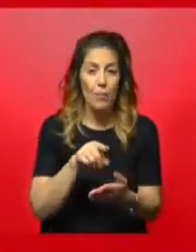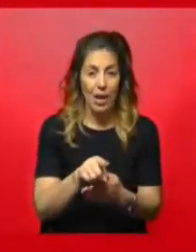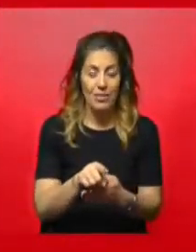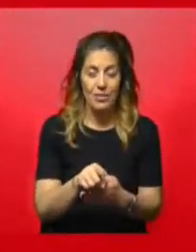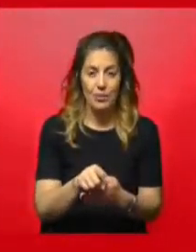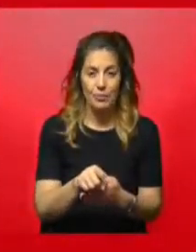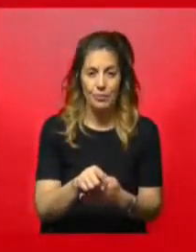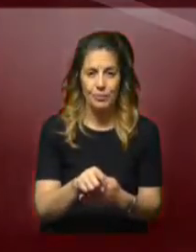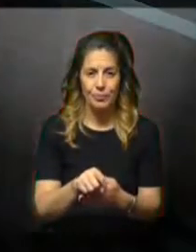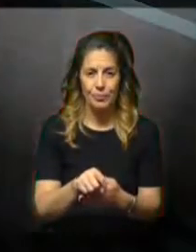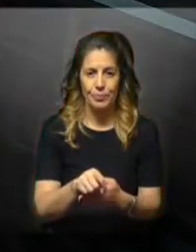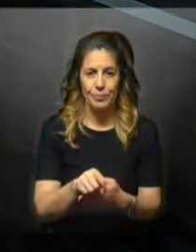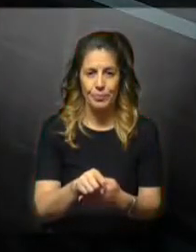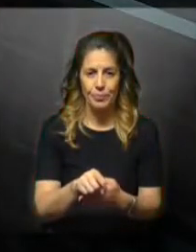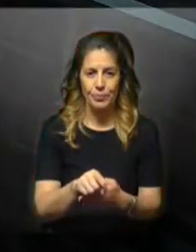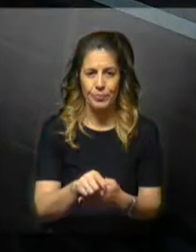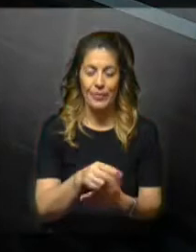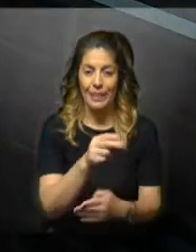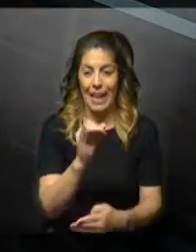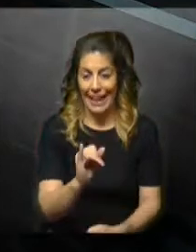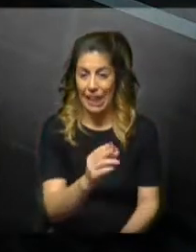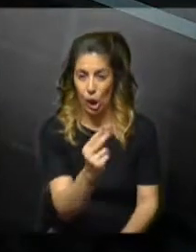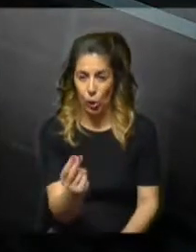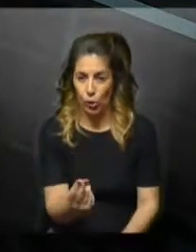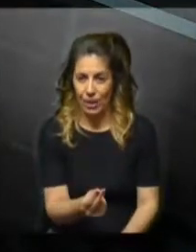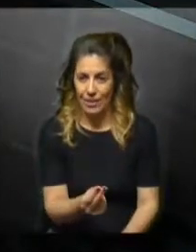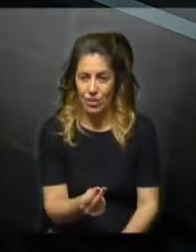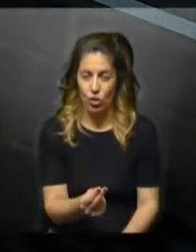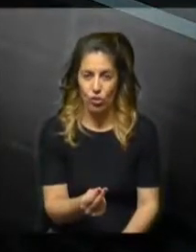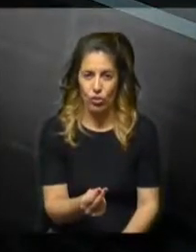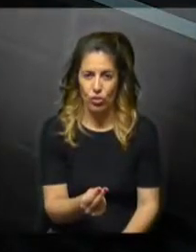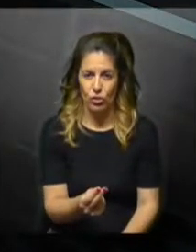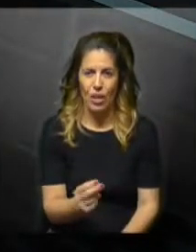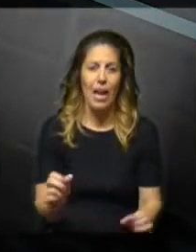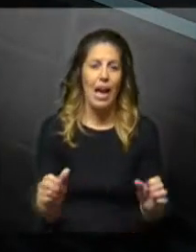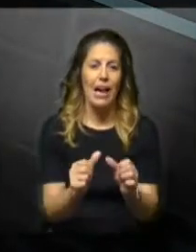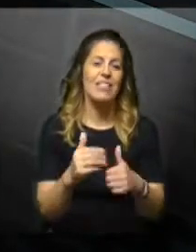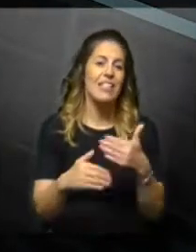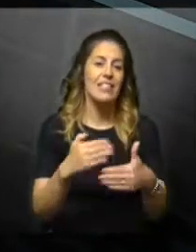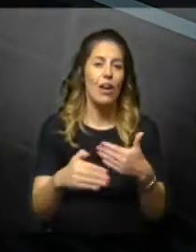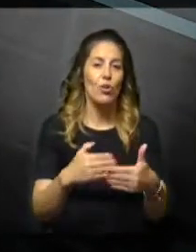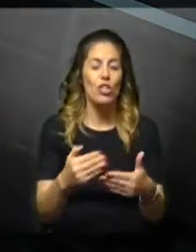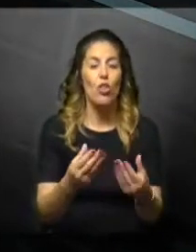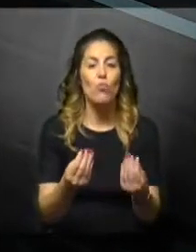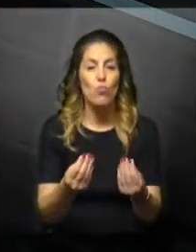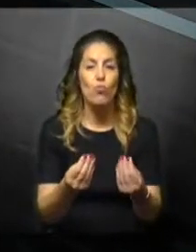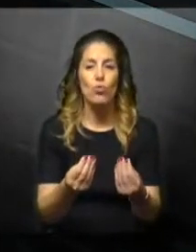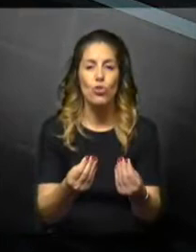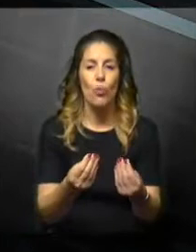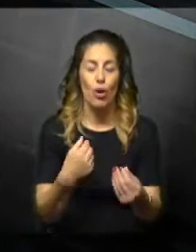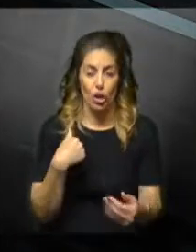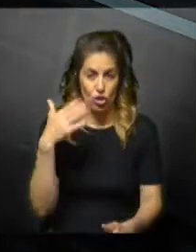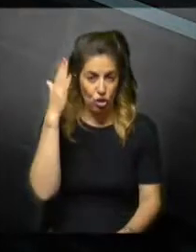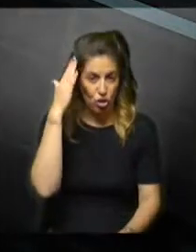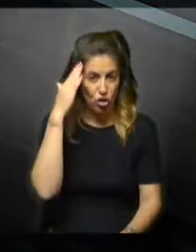de de de la Ilustración has desarrollado mucho por lo menos por lo que yo tengo